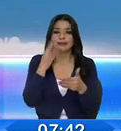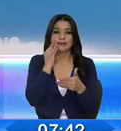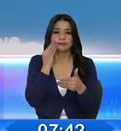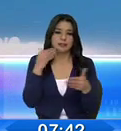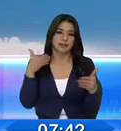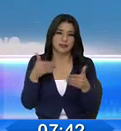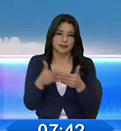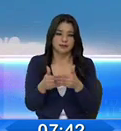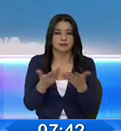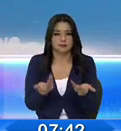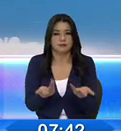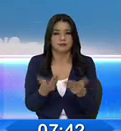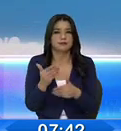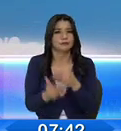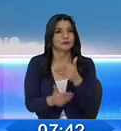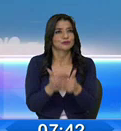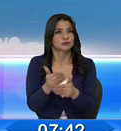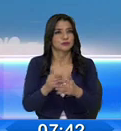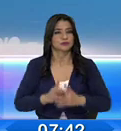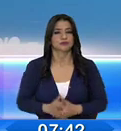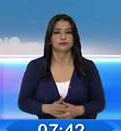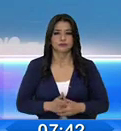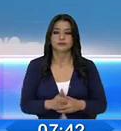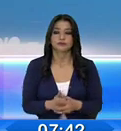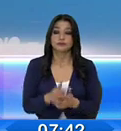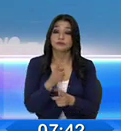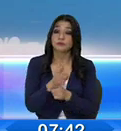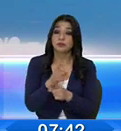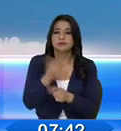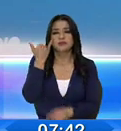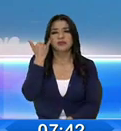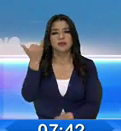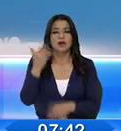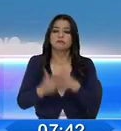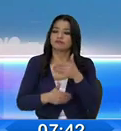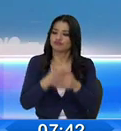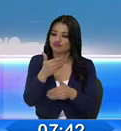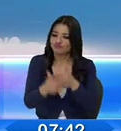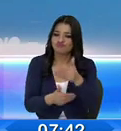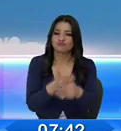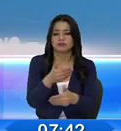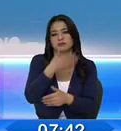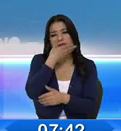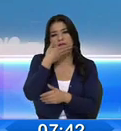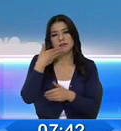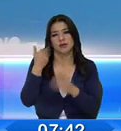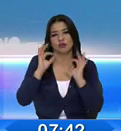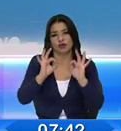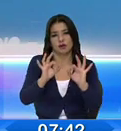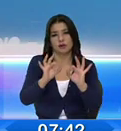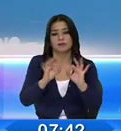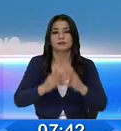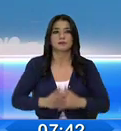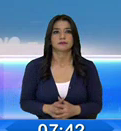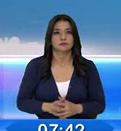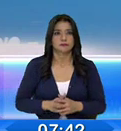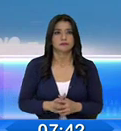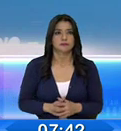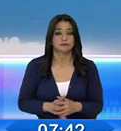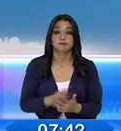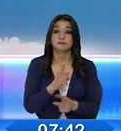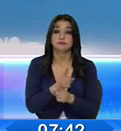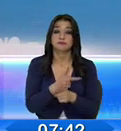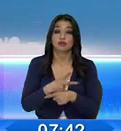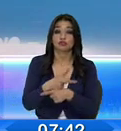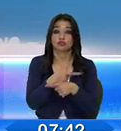todos estos estos procedimientos y en ese sentido la idea es avanzar y mejorar estos procesos entonces en el consejo